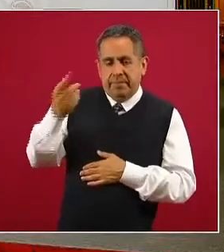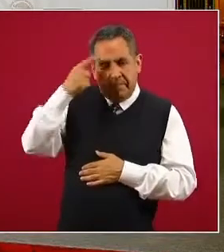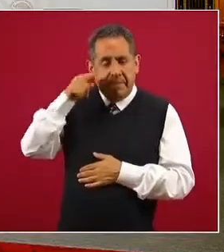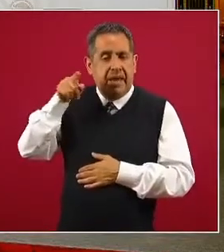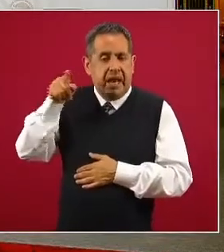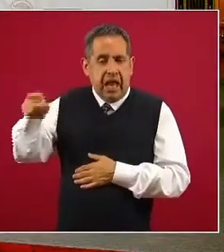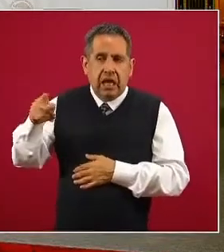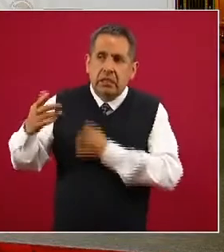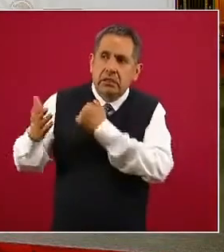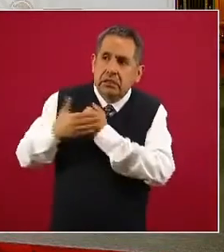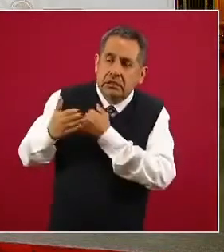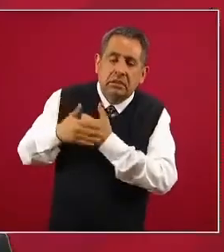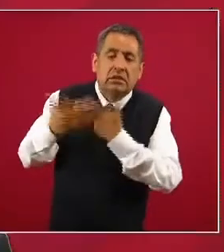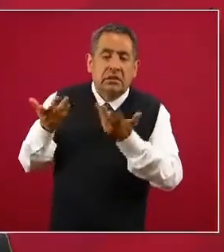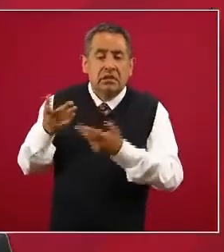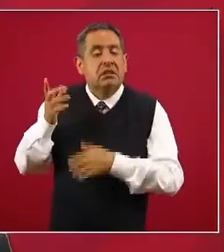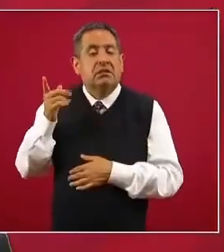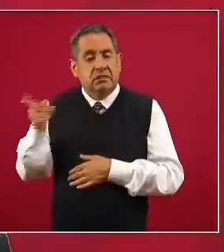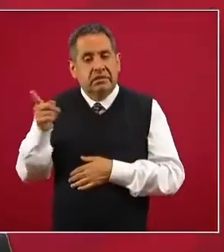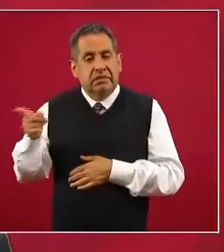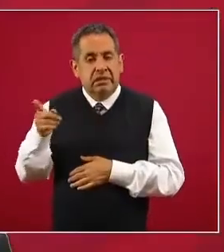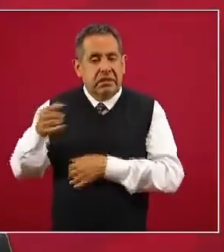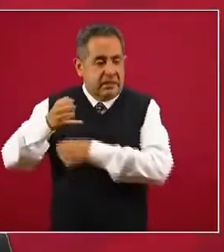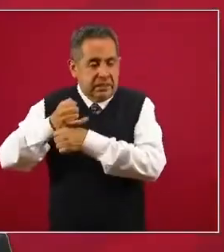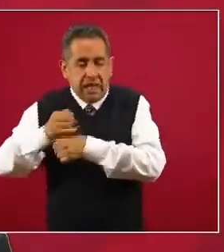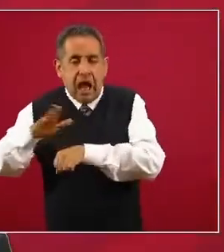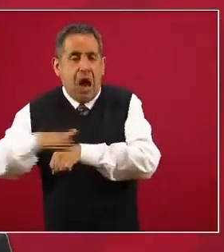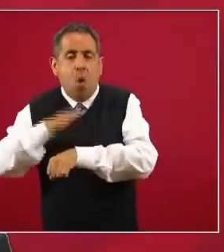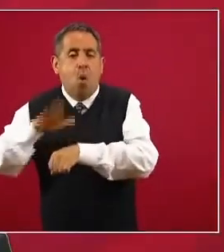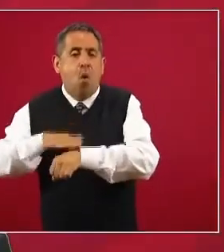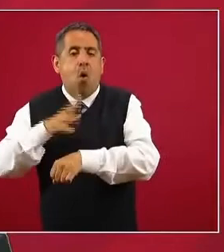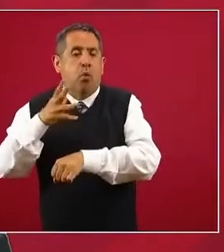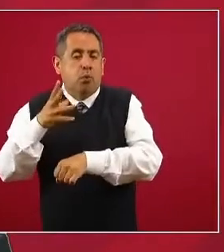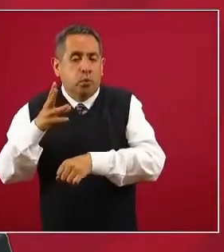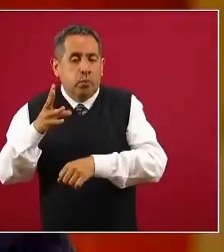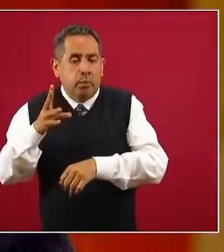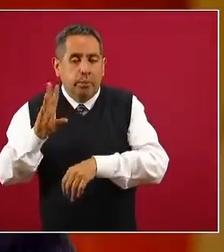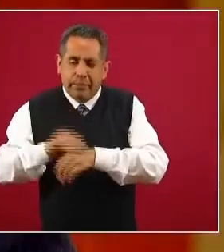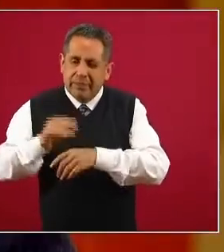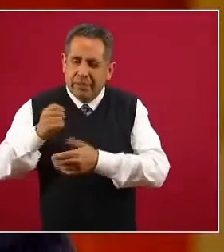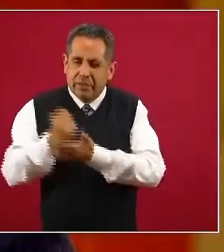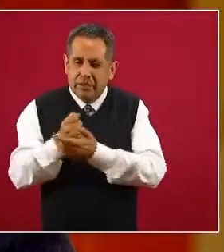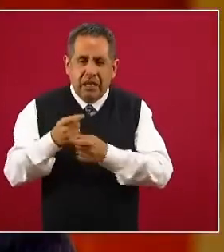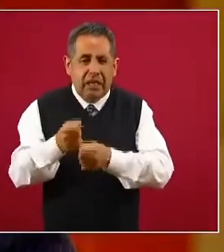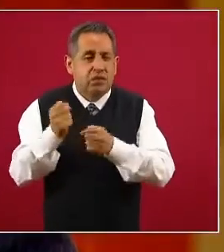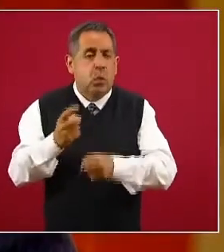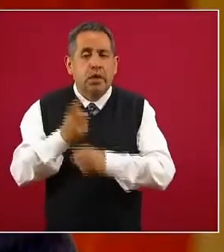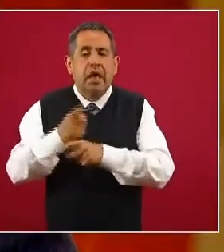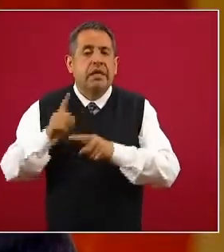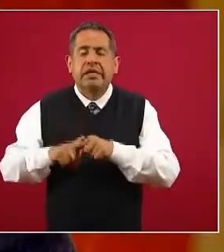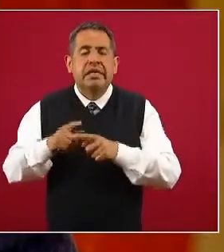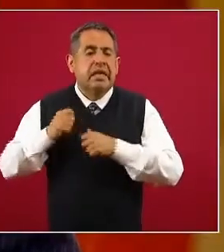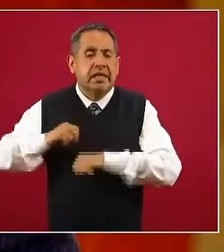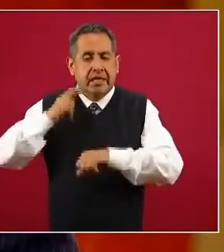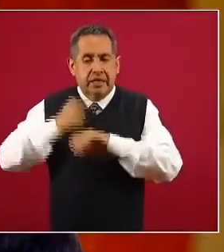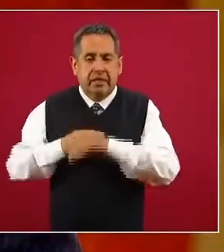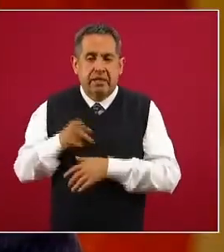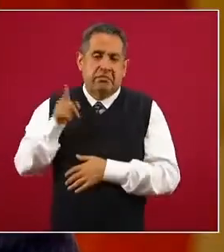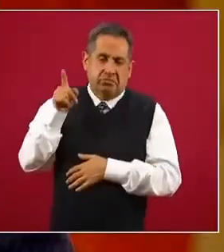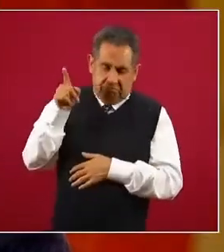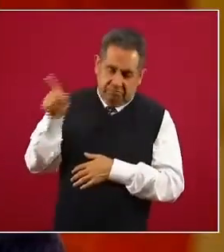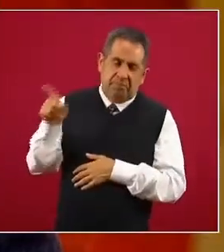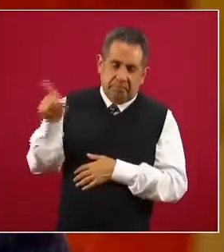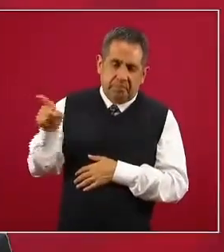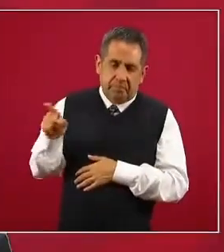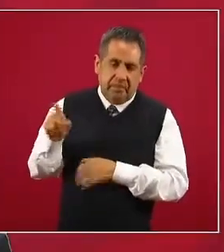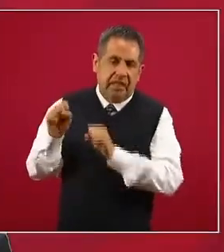la referencia de la inspección o autorización o la seguridad sanitaria repose